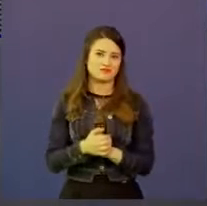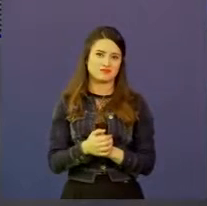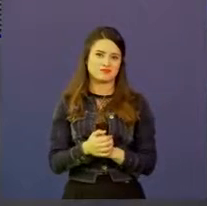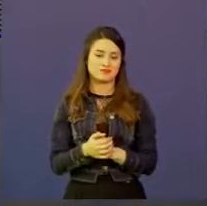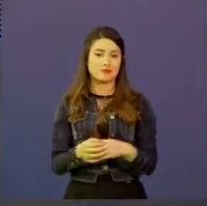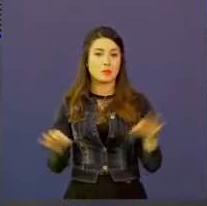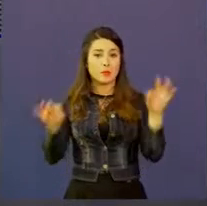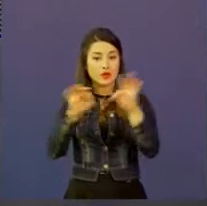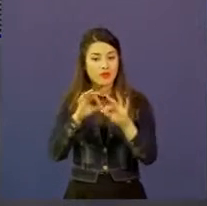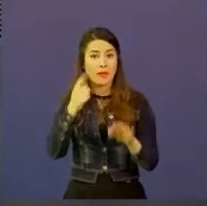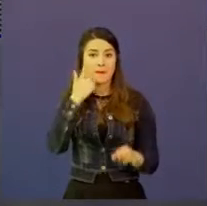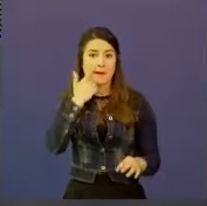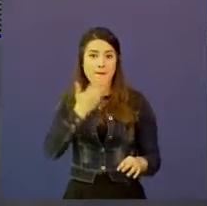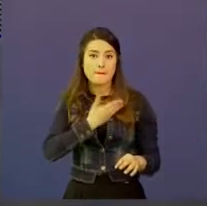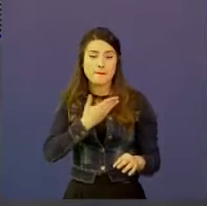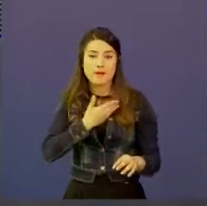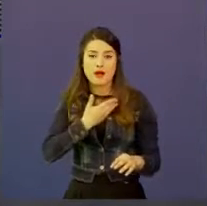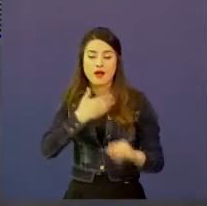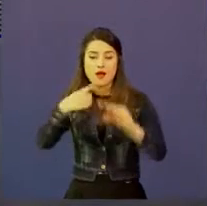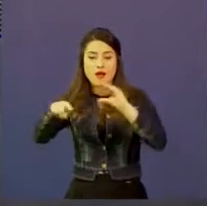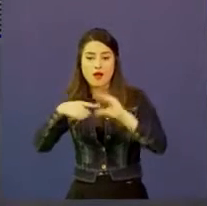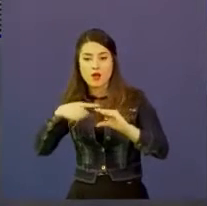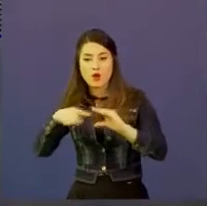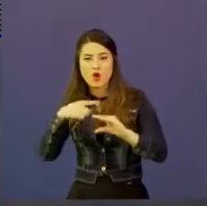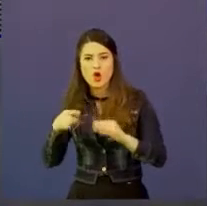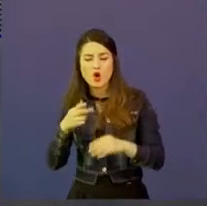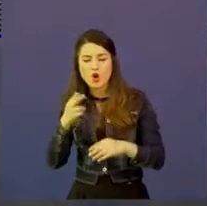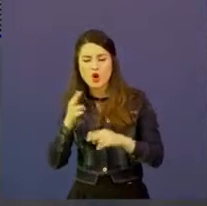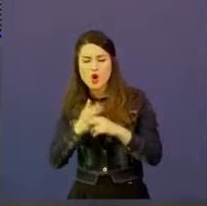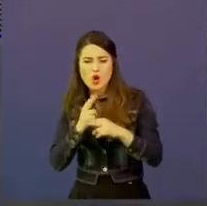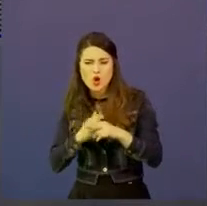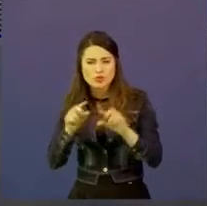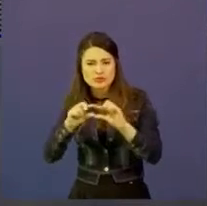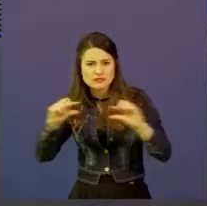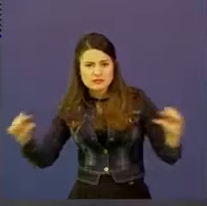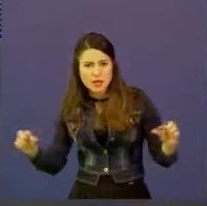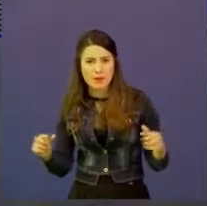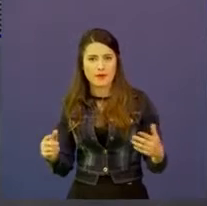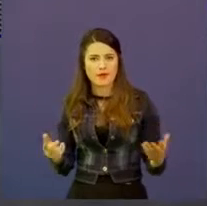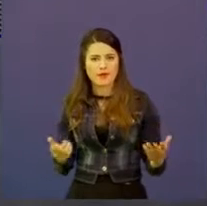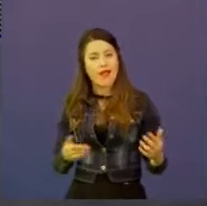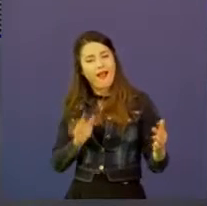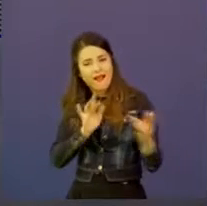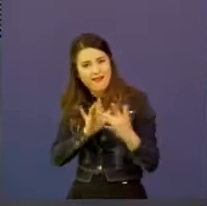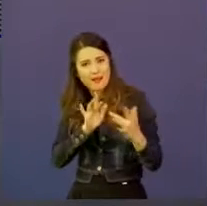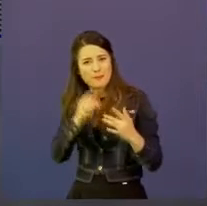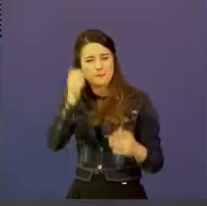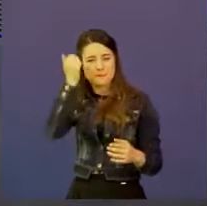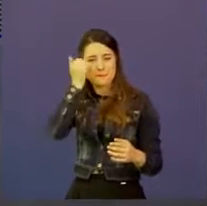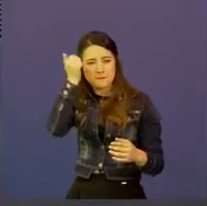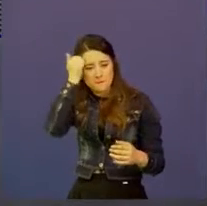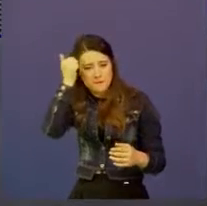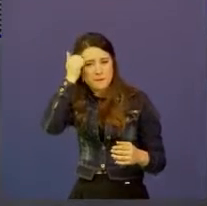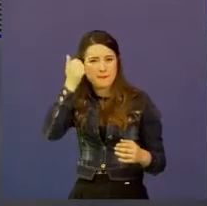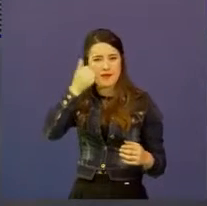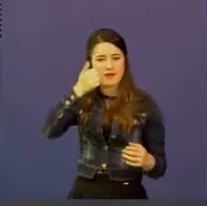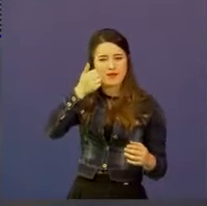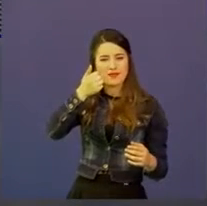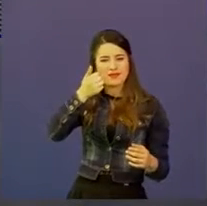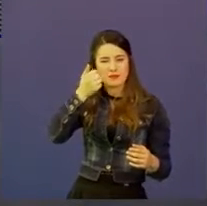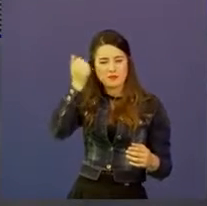de familia para conectarse, pero si el padre de familia no sabe de tecnología, tener una clase con los padres de familia